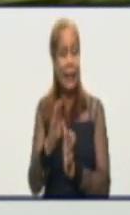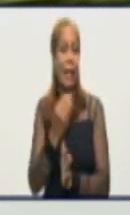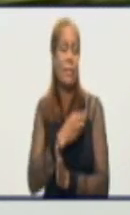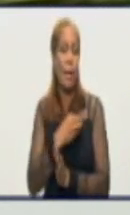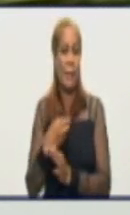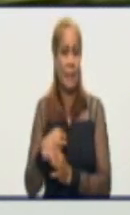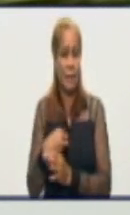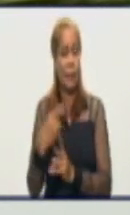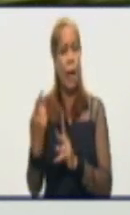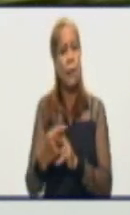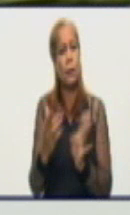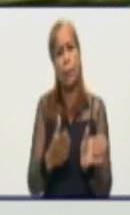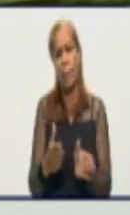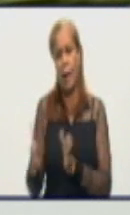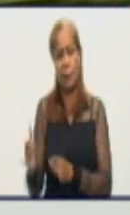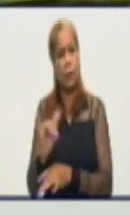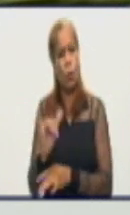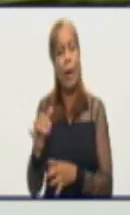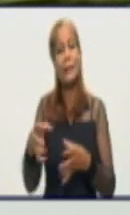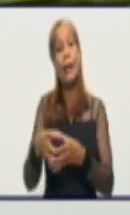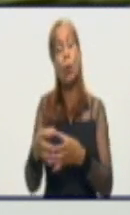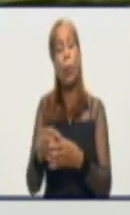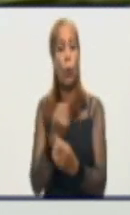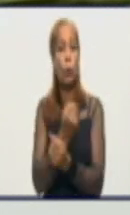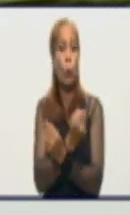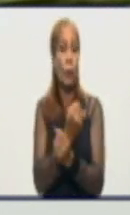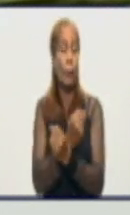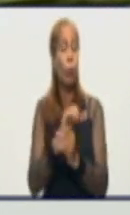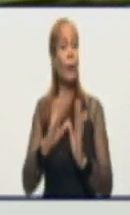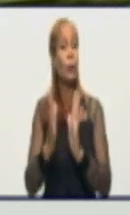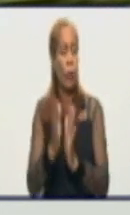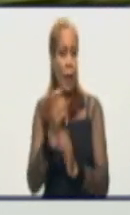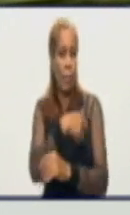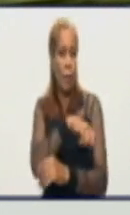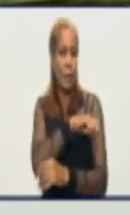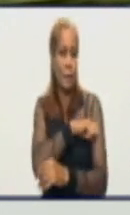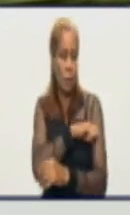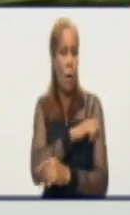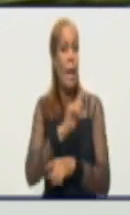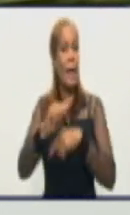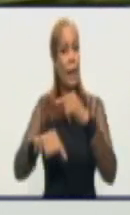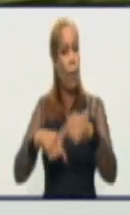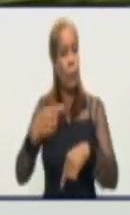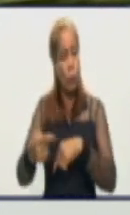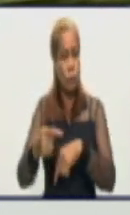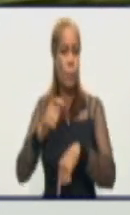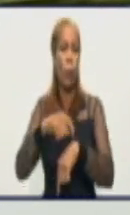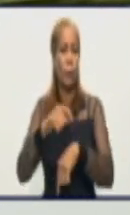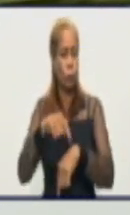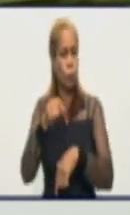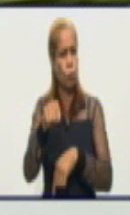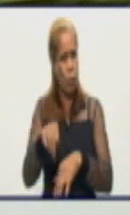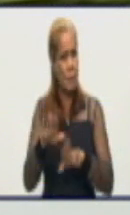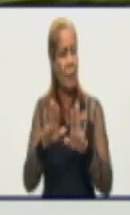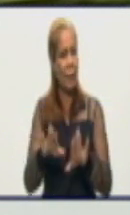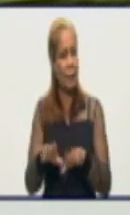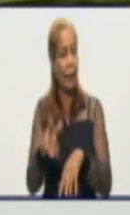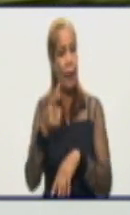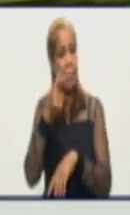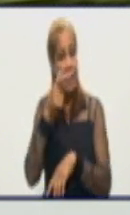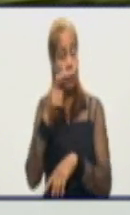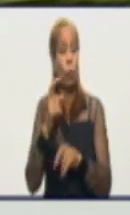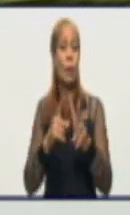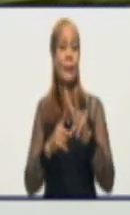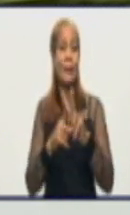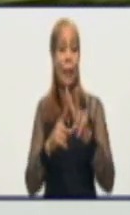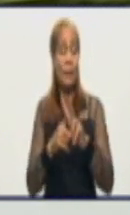parte de grupos de riesgo de nuestra población. Sobre ese particular estaremos hablando en los próximos minutos. Usted mantenga la sintonía. Recuerde que hoy hablamos